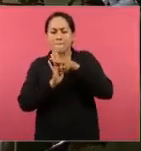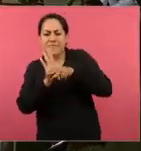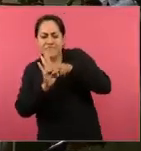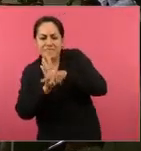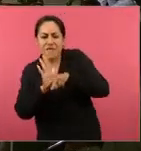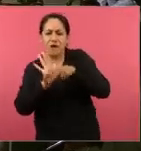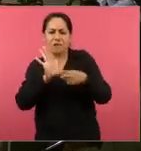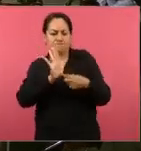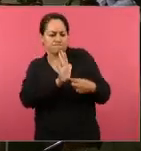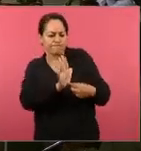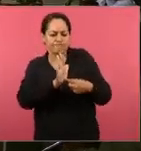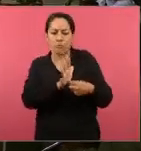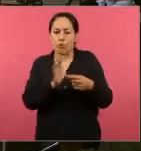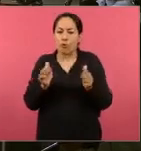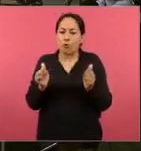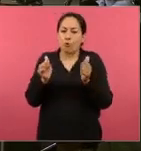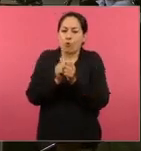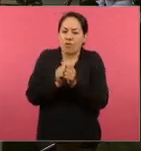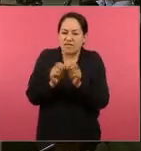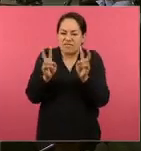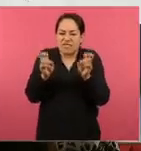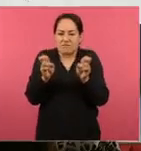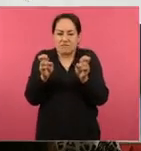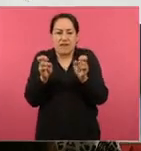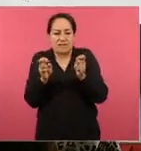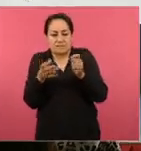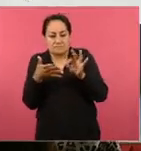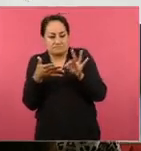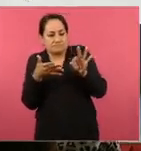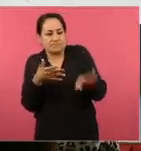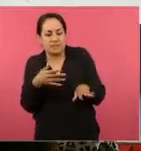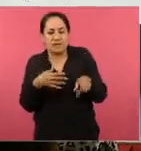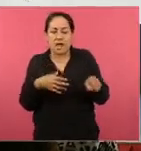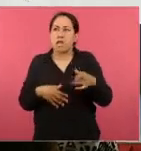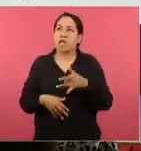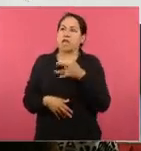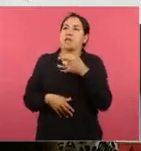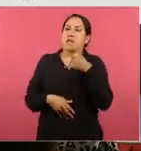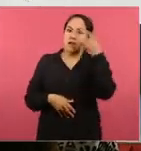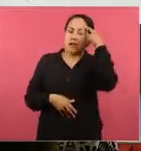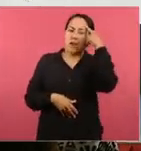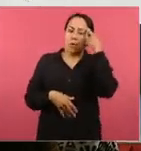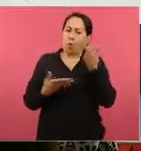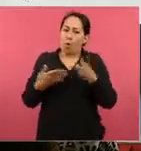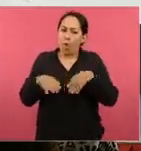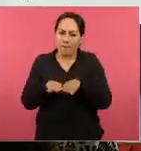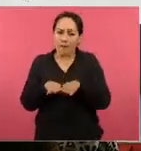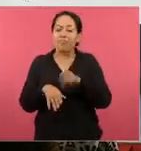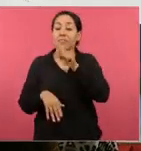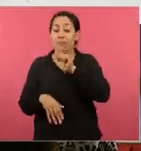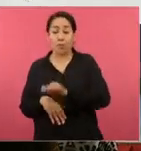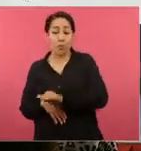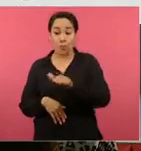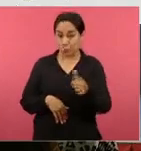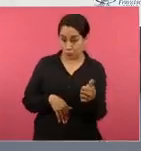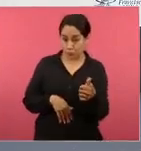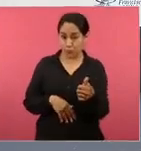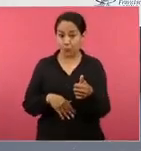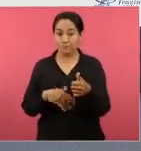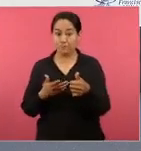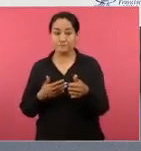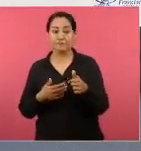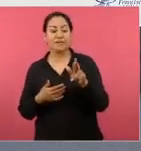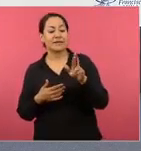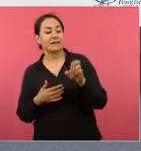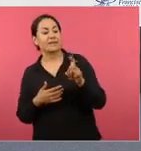videos detonadores que le hemos llamado, pero también los videos académicos. Tenemos una red de EduSat que justamente